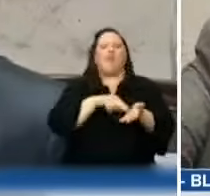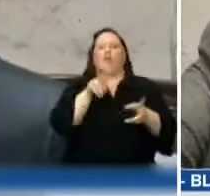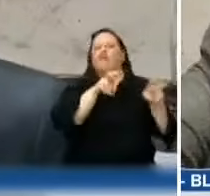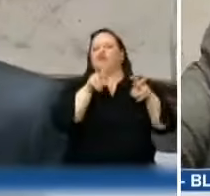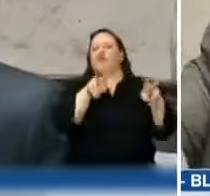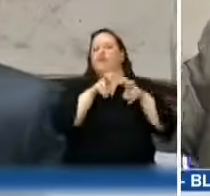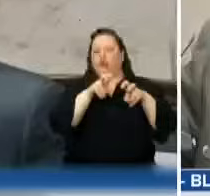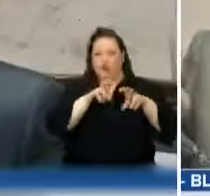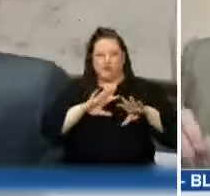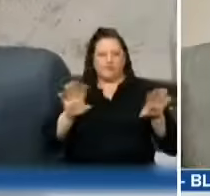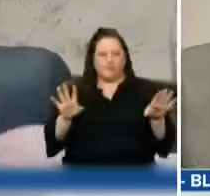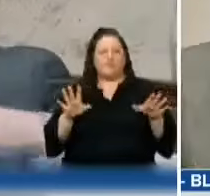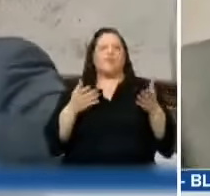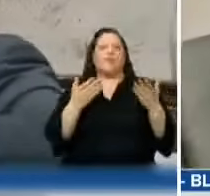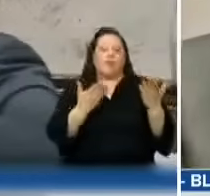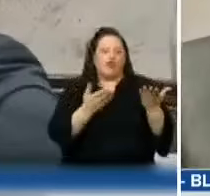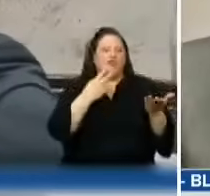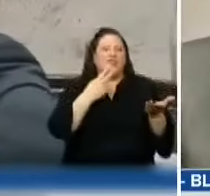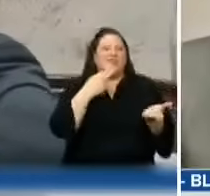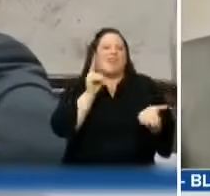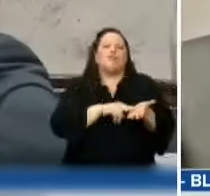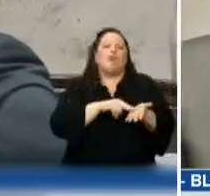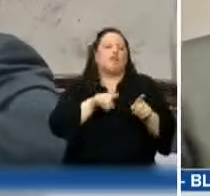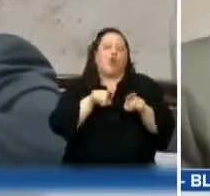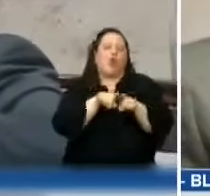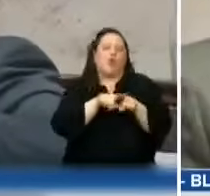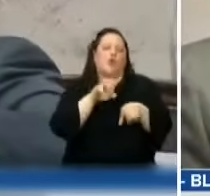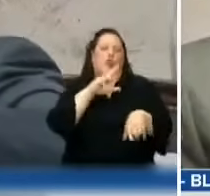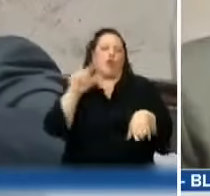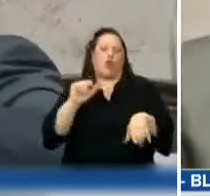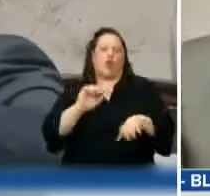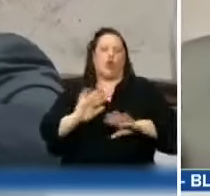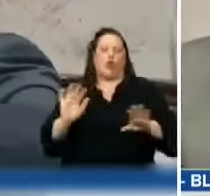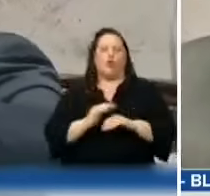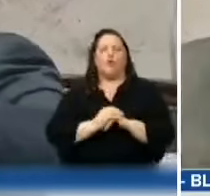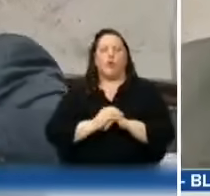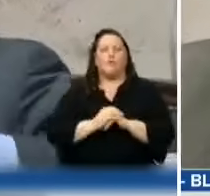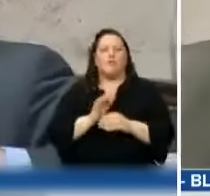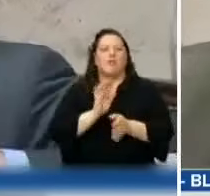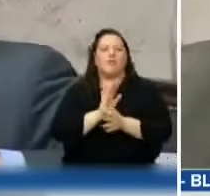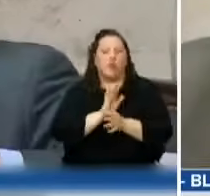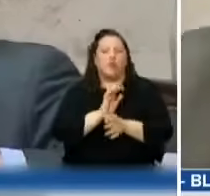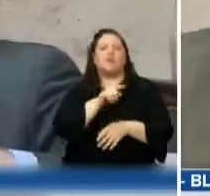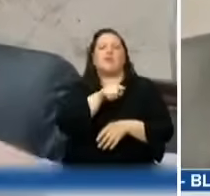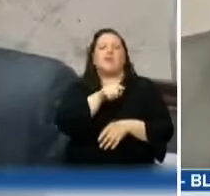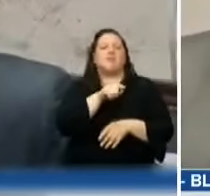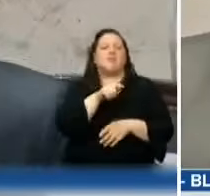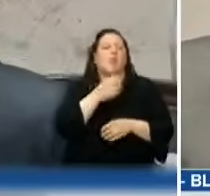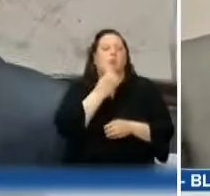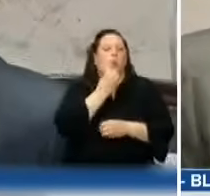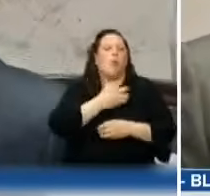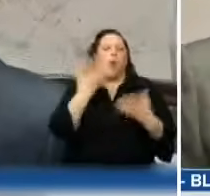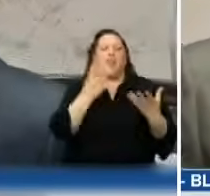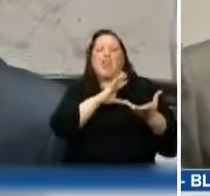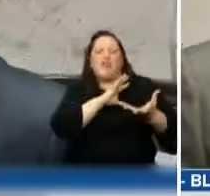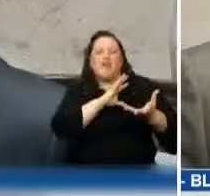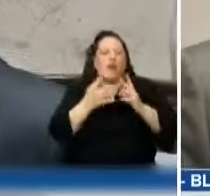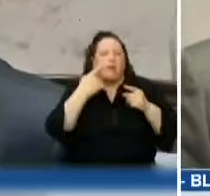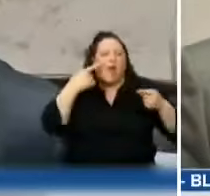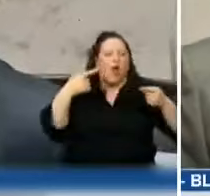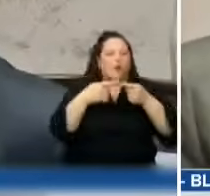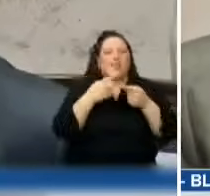y que empezara a tomar medidas de manera directa. Y Massa no solo lo envió al Congreso, sino que además eliminó ganancias para todos los que cobran